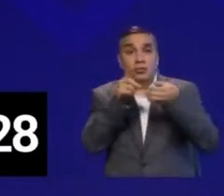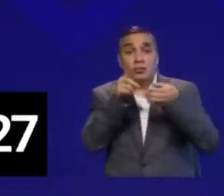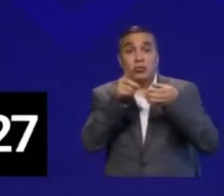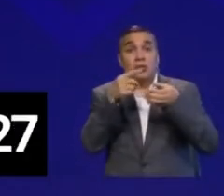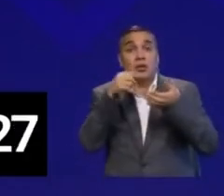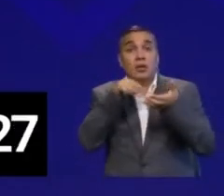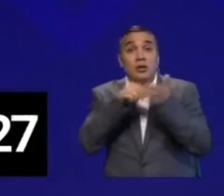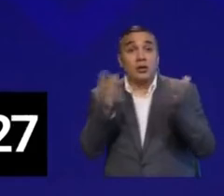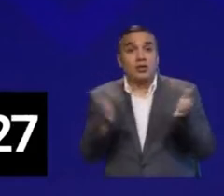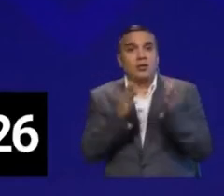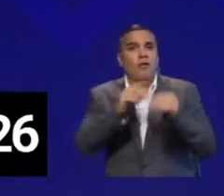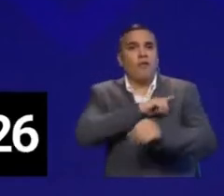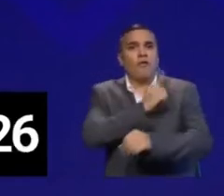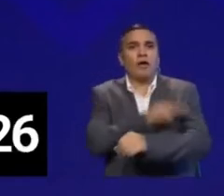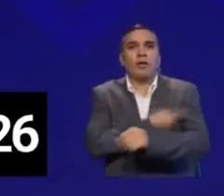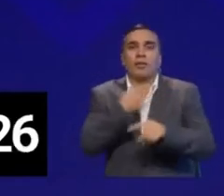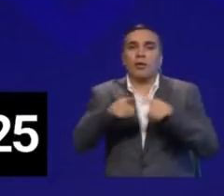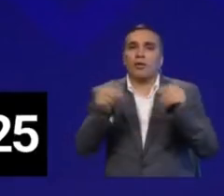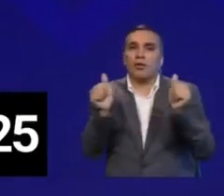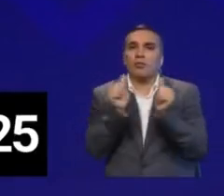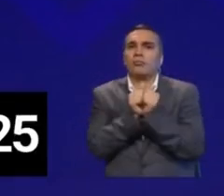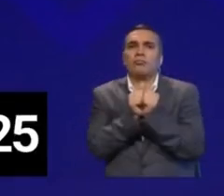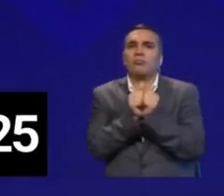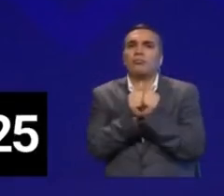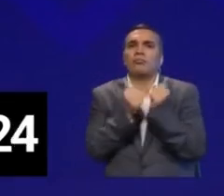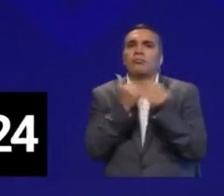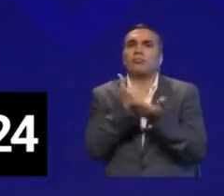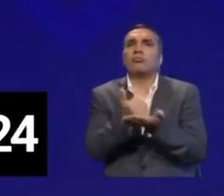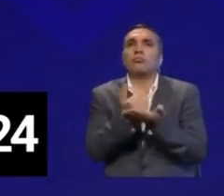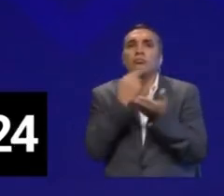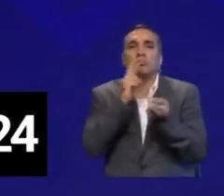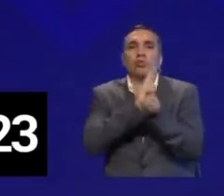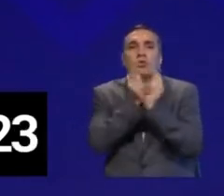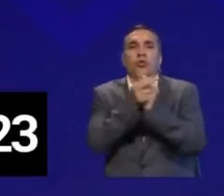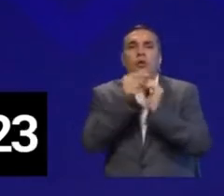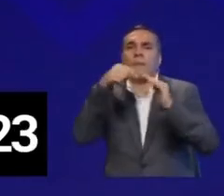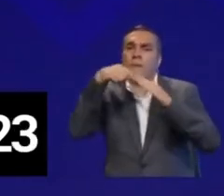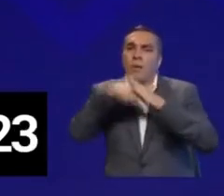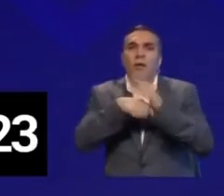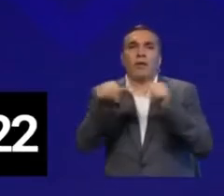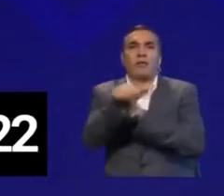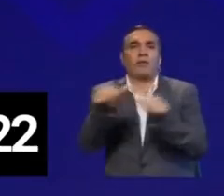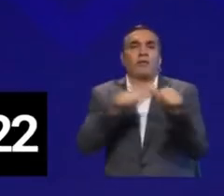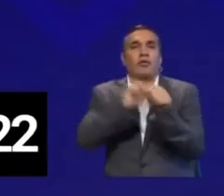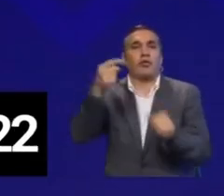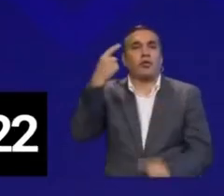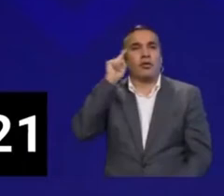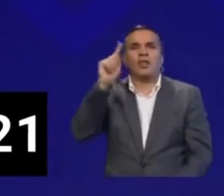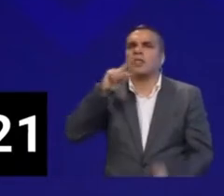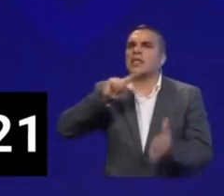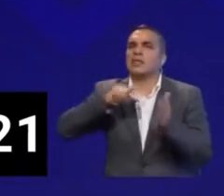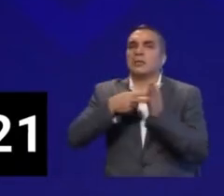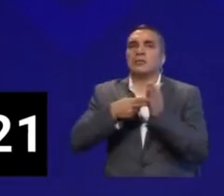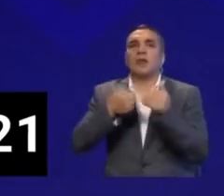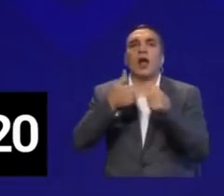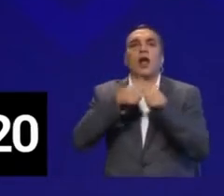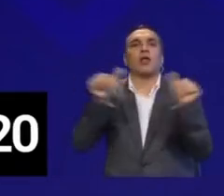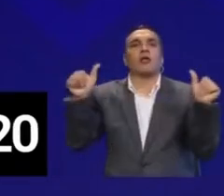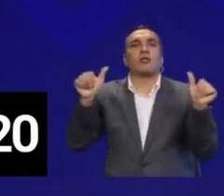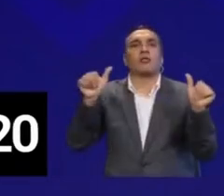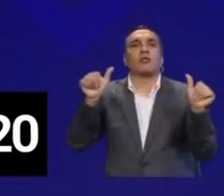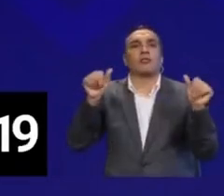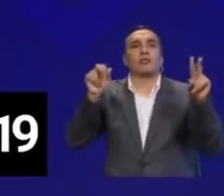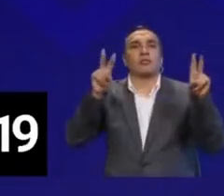se promueva con fuerza, pero tiene que ir acompañado con algo, con una reforma profunda a la administración del Estado que implica autonomías en